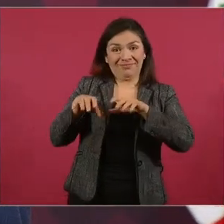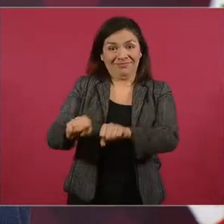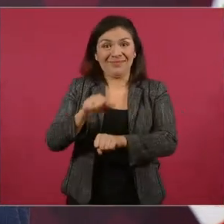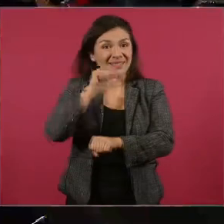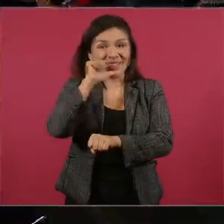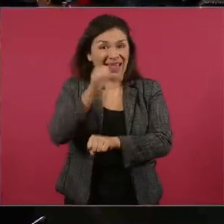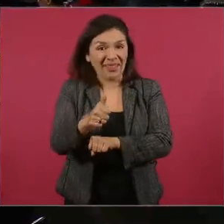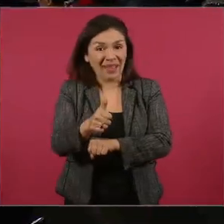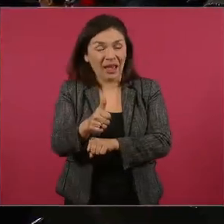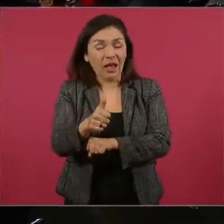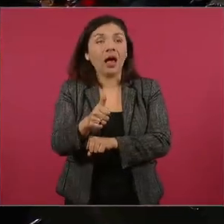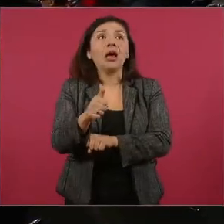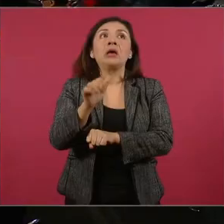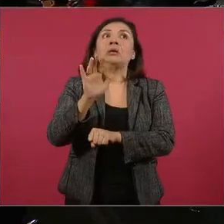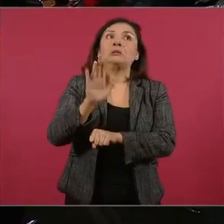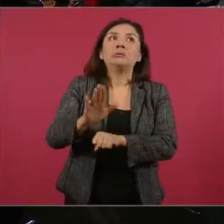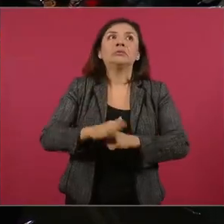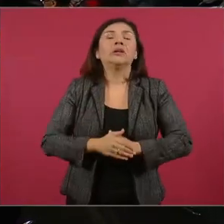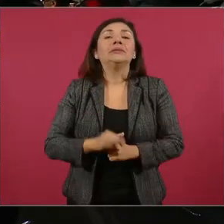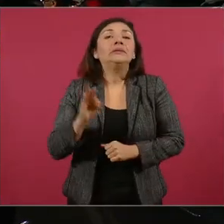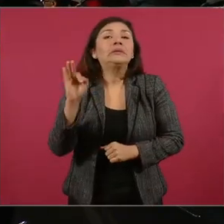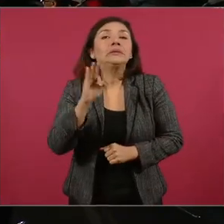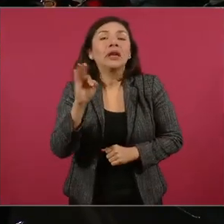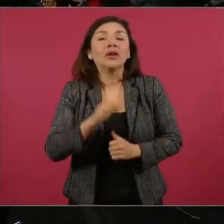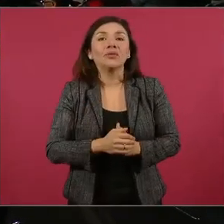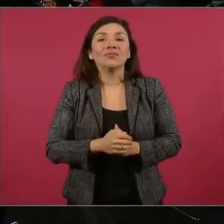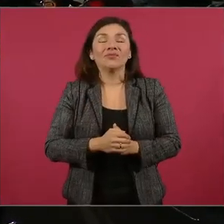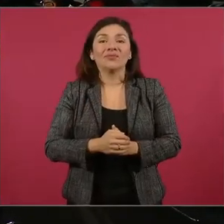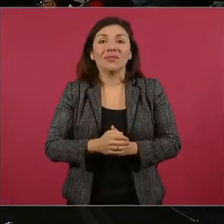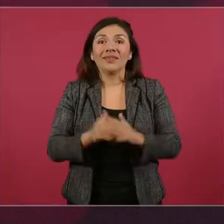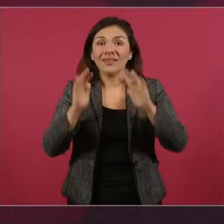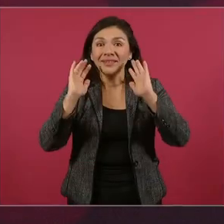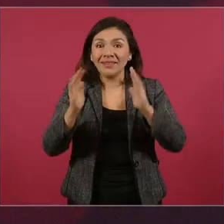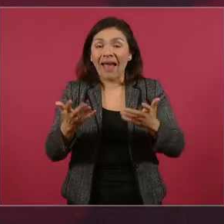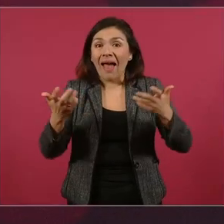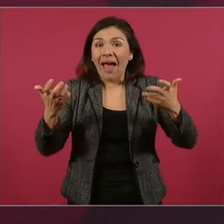y si no se hubiese aplicado